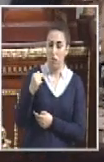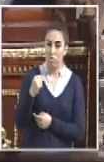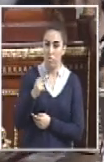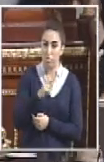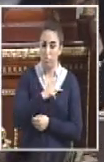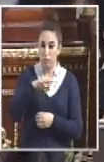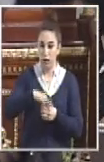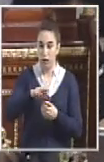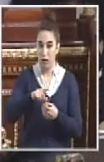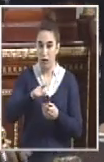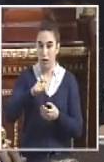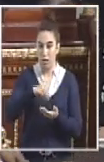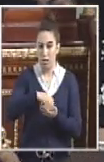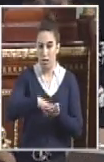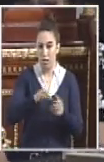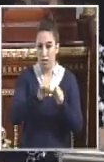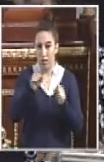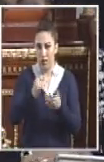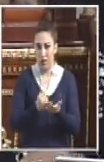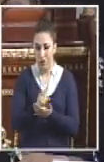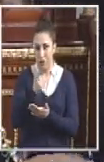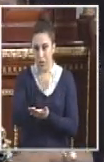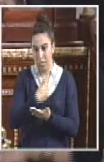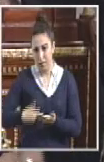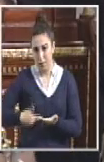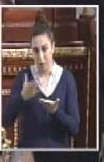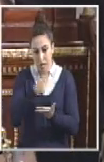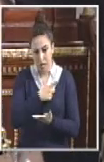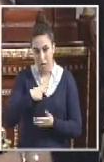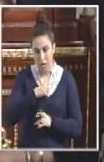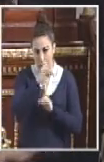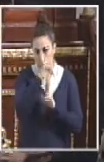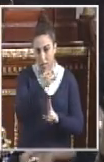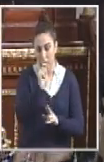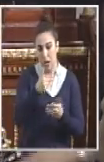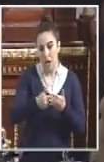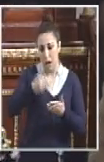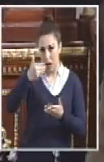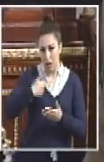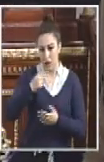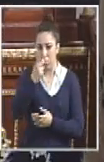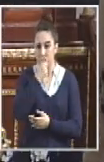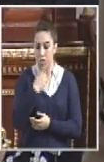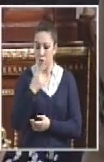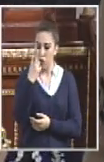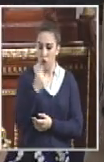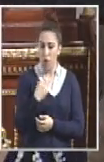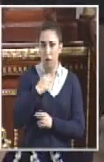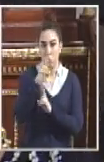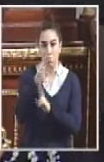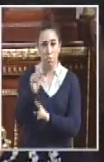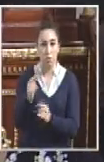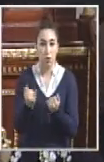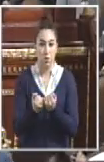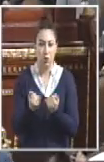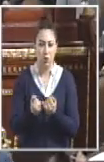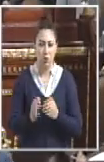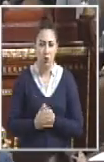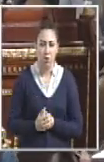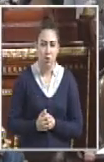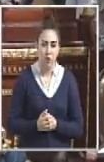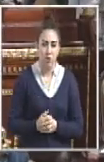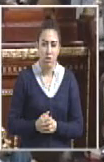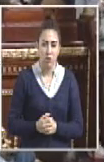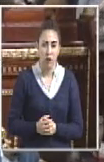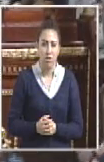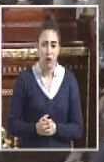decisión de la presidencia y yo creo que hay que respetarlos, como así yo lo respeté la vez que me lo negaron. Gracias. Gracias,